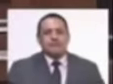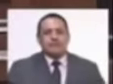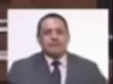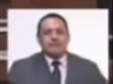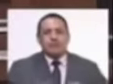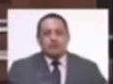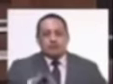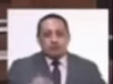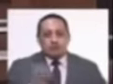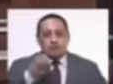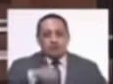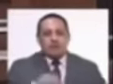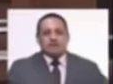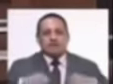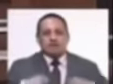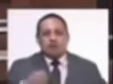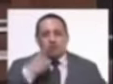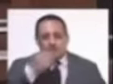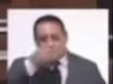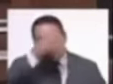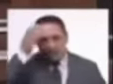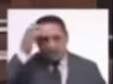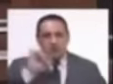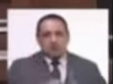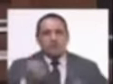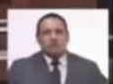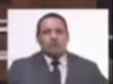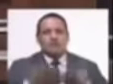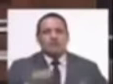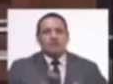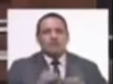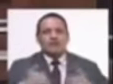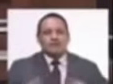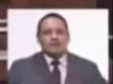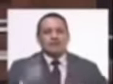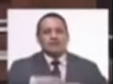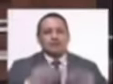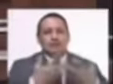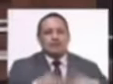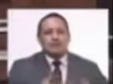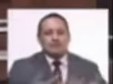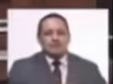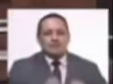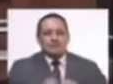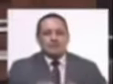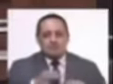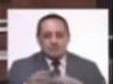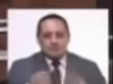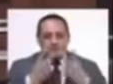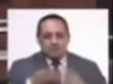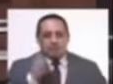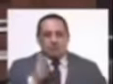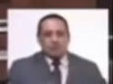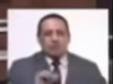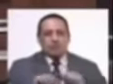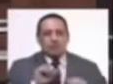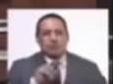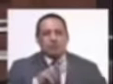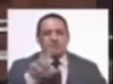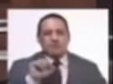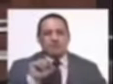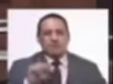El jurado permitió postular al señor Castillo pese a que éste no declaró que tenía acciones en una empresa. Esto está expresamente prohibido por el